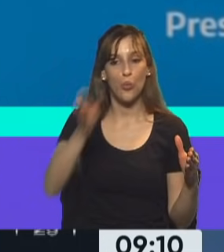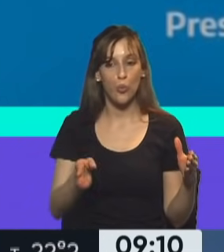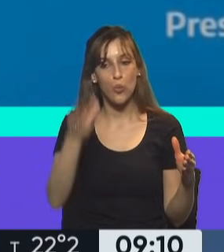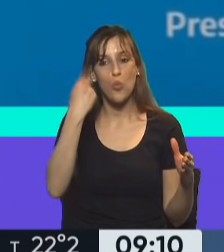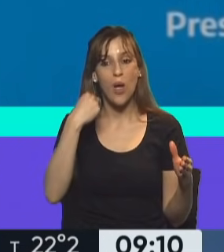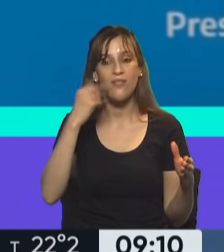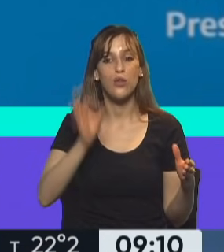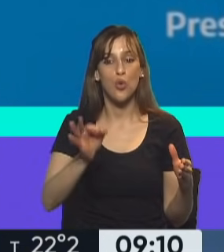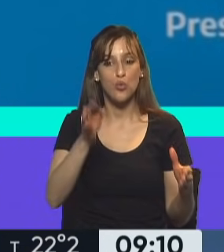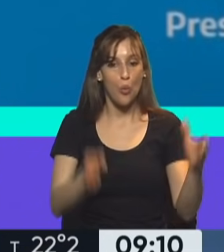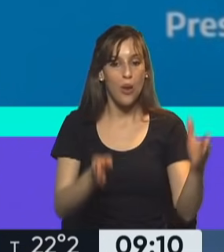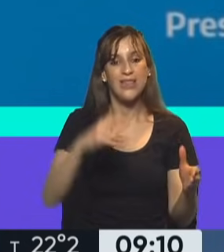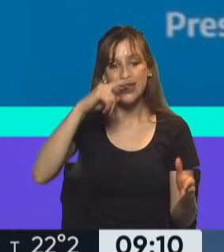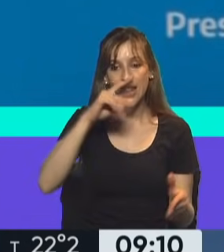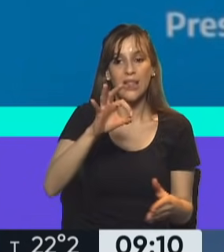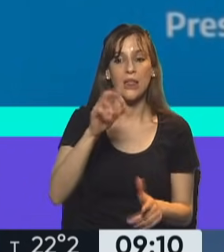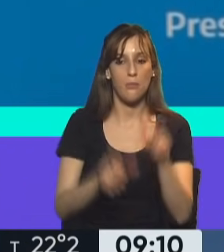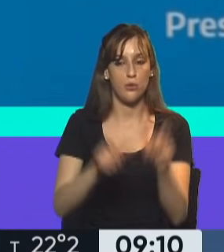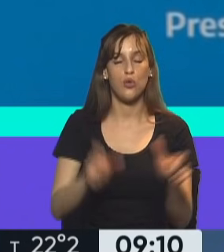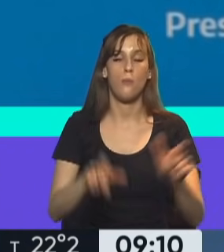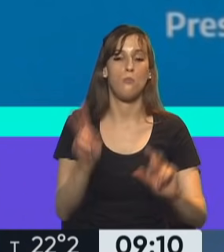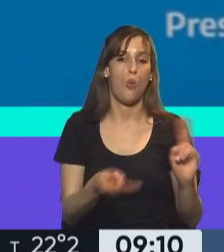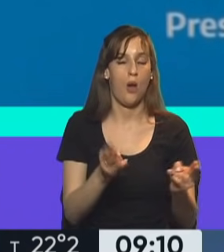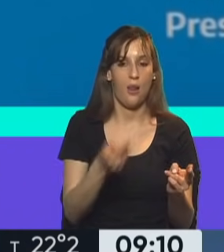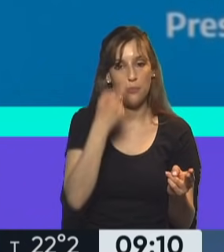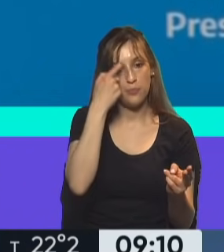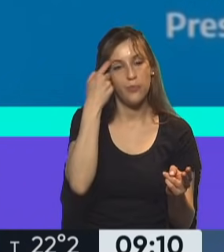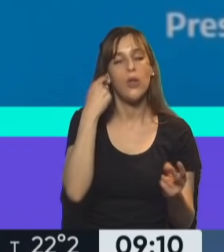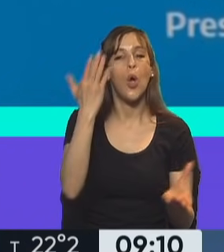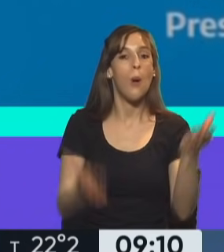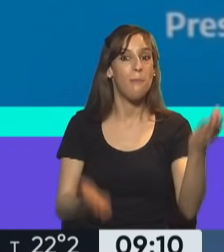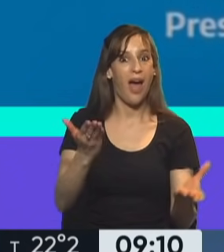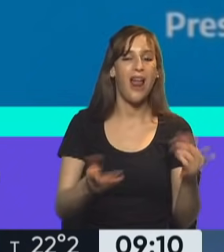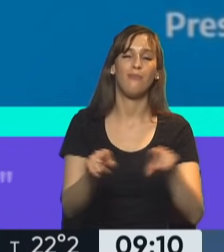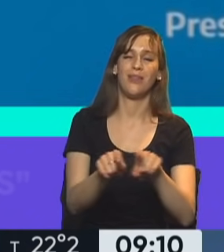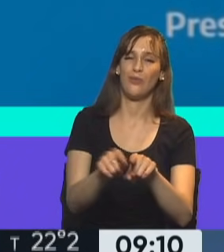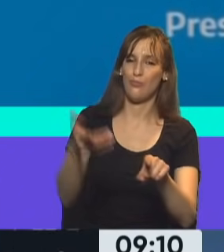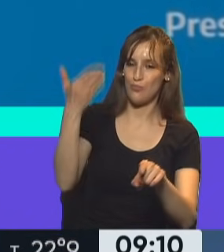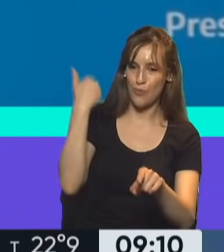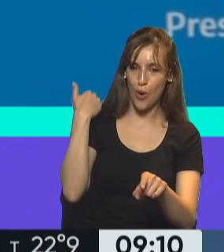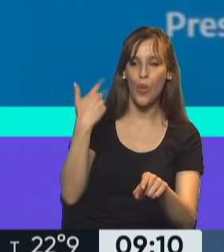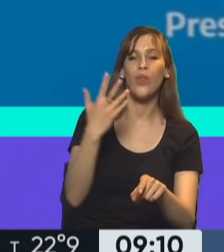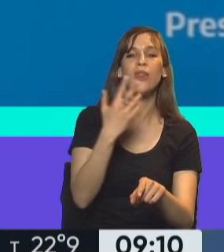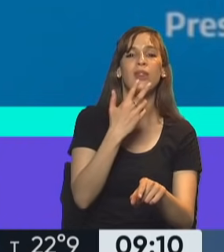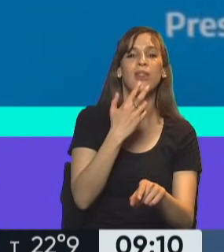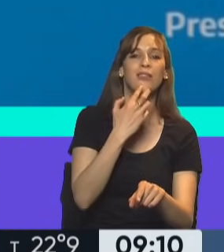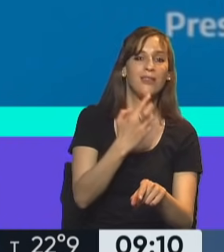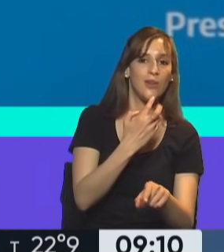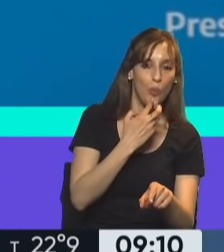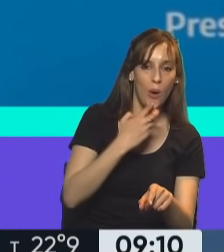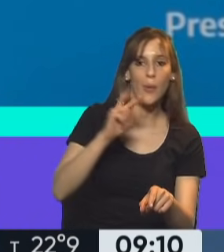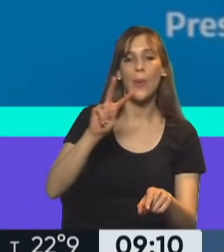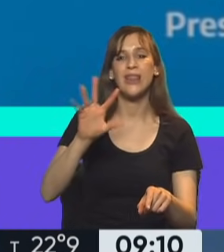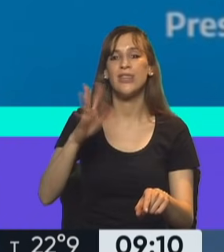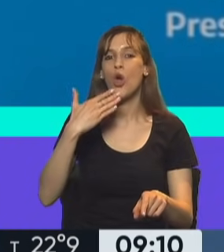70 personas fallecidas, y eso se retrotrae a la semana 17, que es del 19 al 25 de abril del año